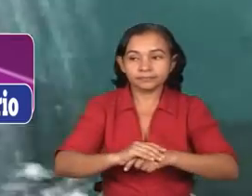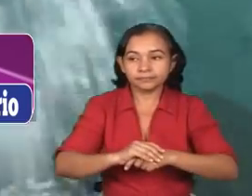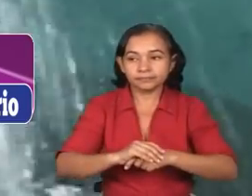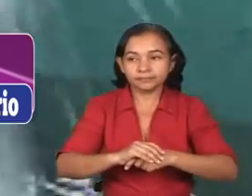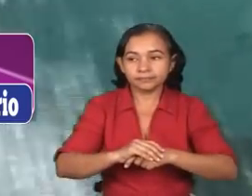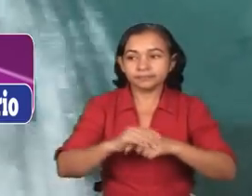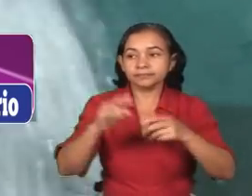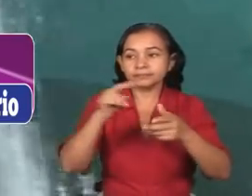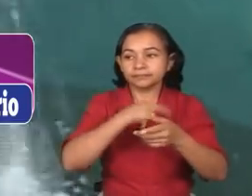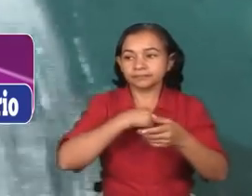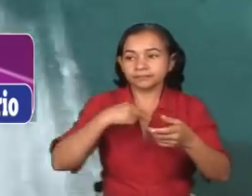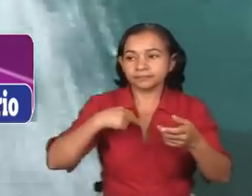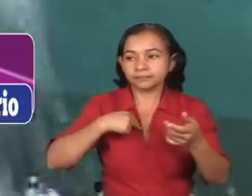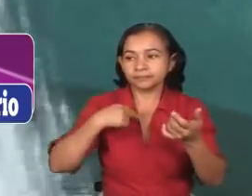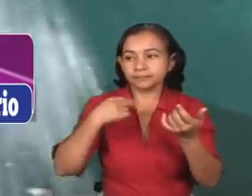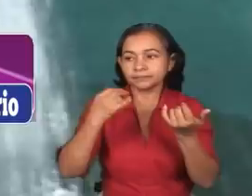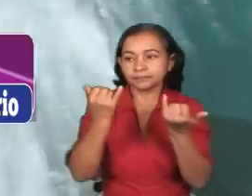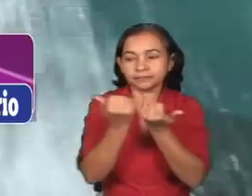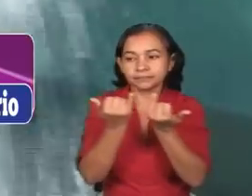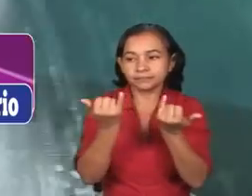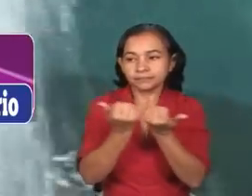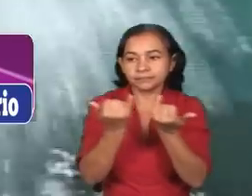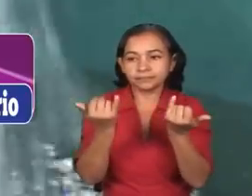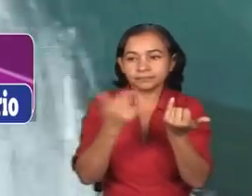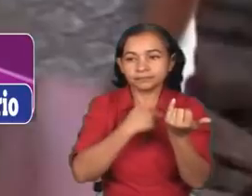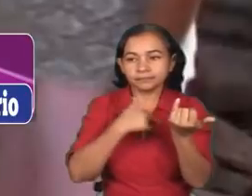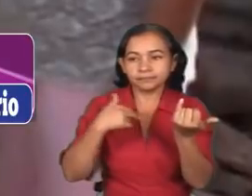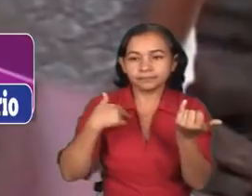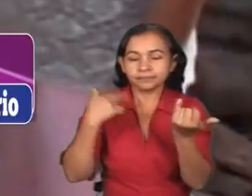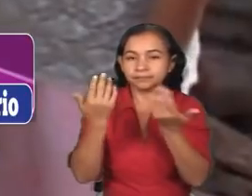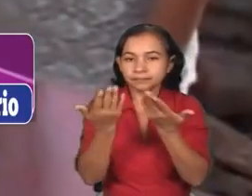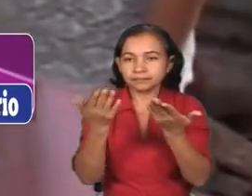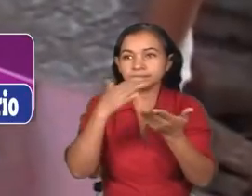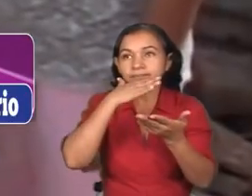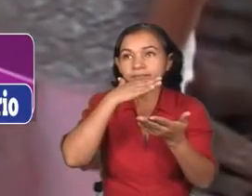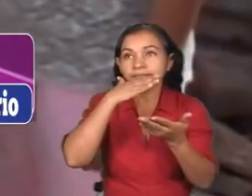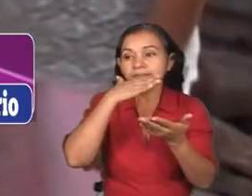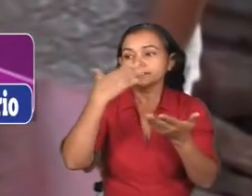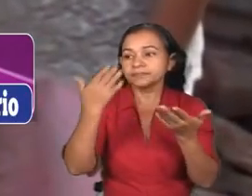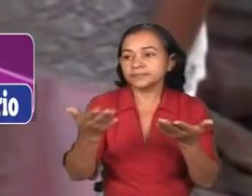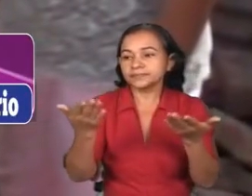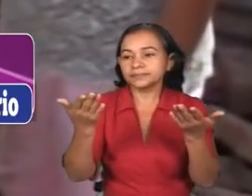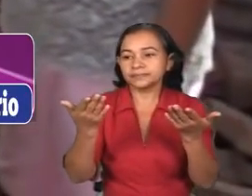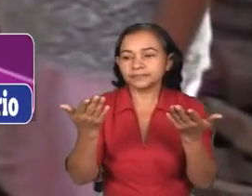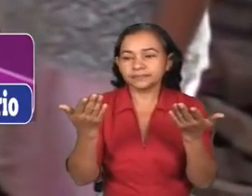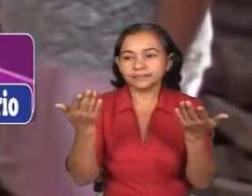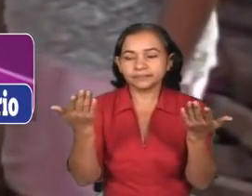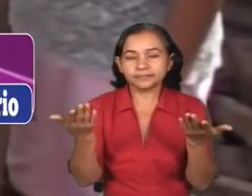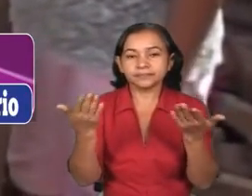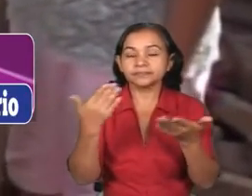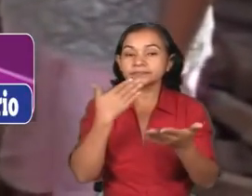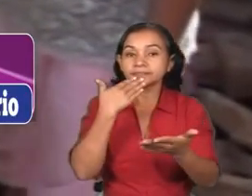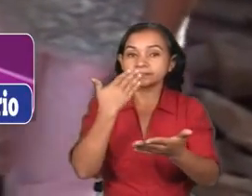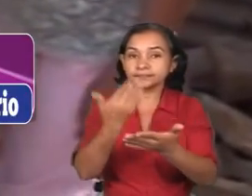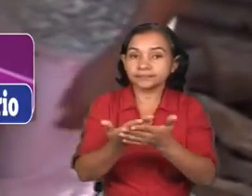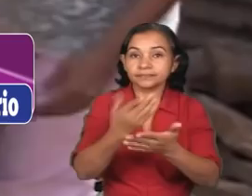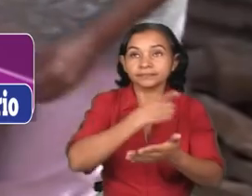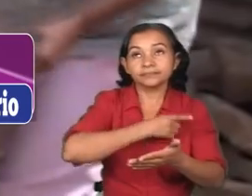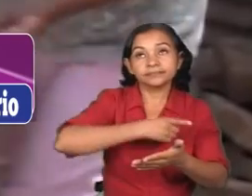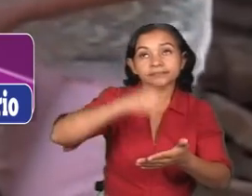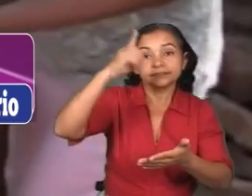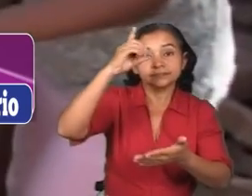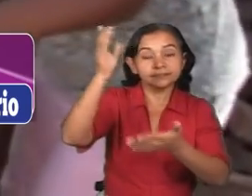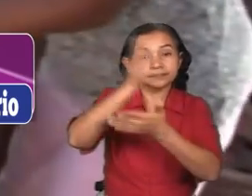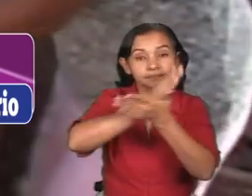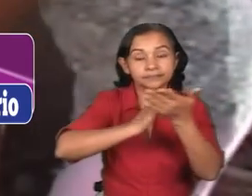de ejecución de obras, ¿verdad? Como te decía, de obras complejas. Exacto. En algunos casos, que gracias a Dios hemos venido viendo algunos